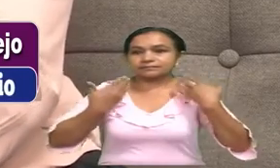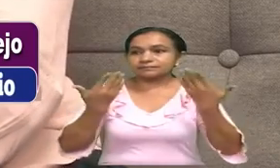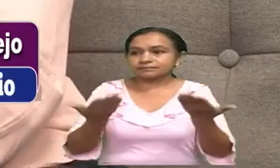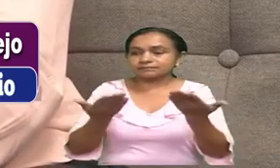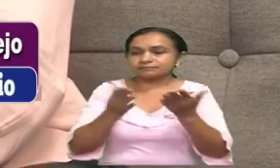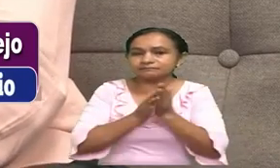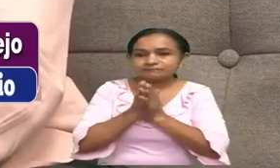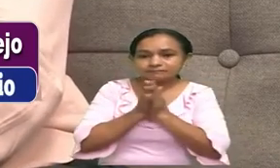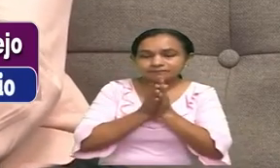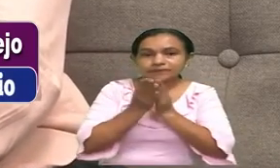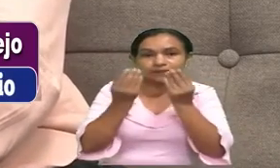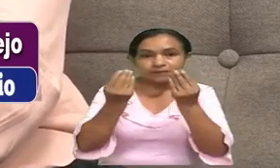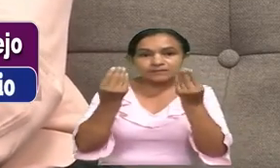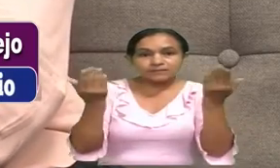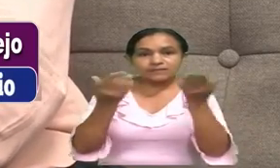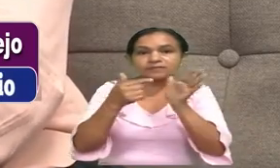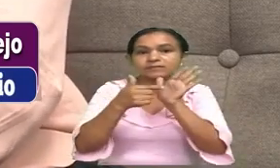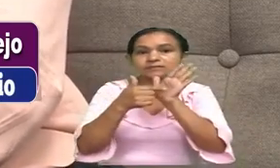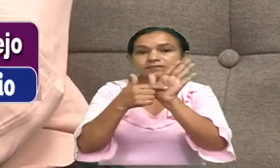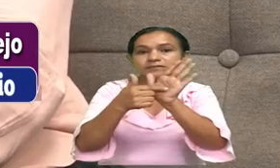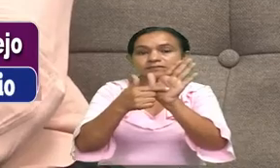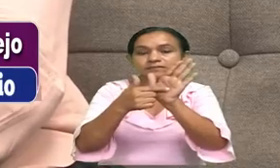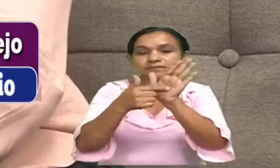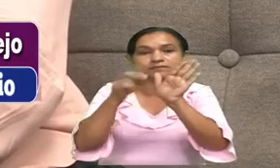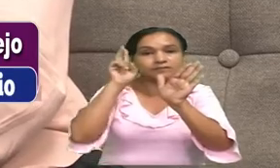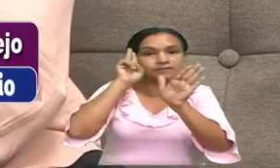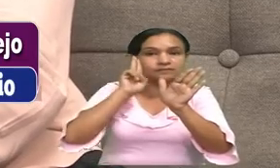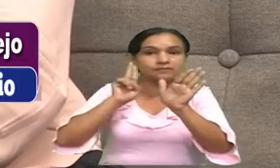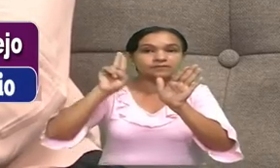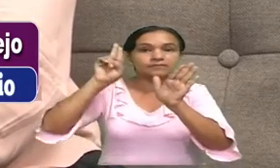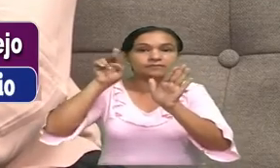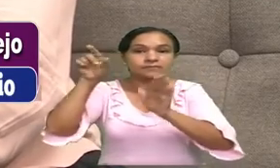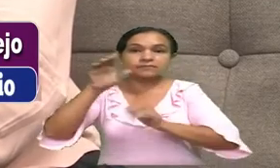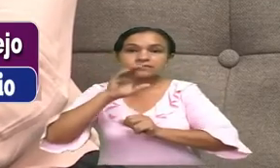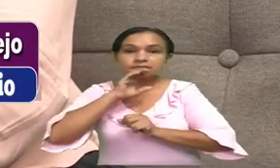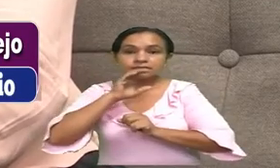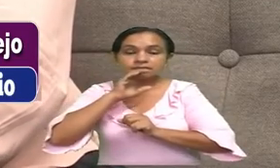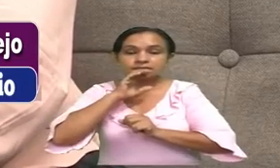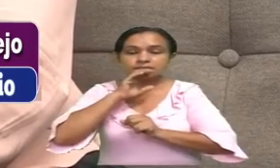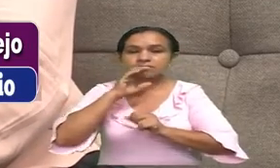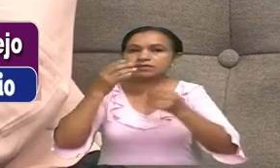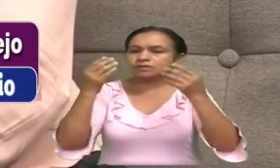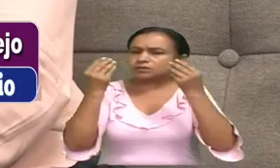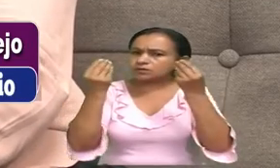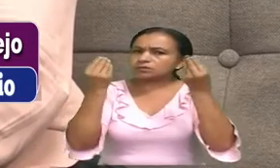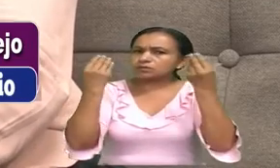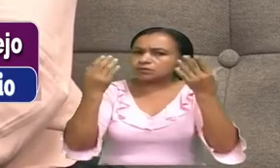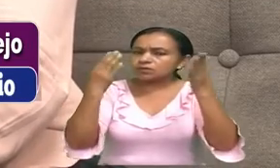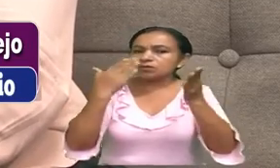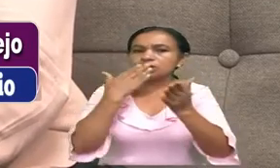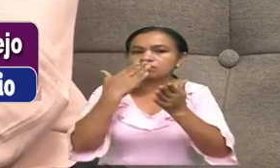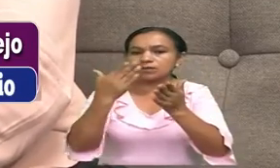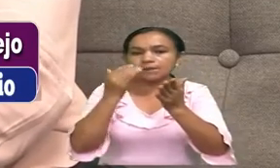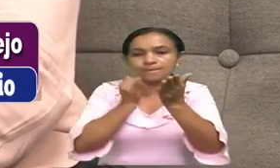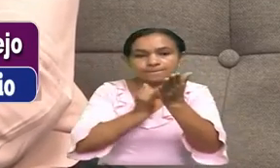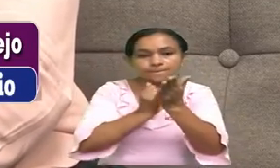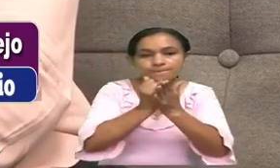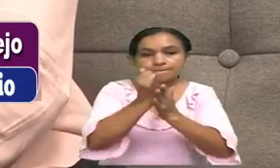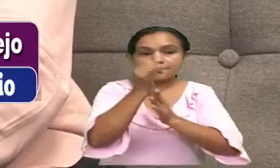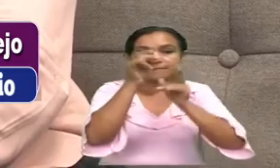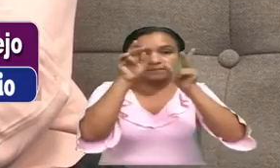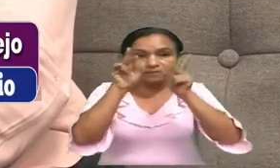plantea muchos retos. Por ejemplo, la Universidad de La Habana tiene grandes producciones de sus